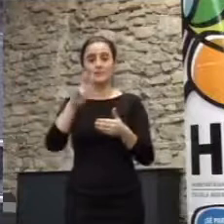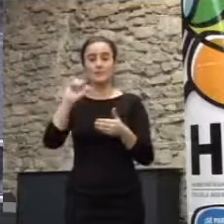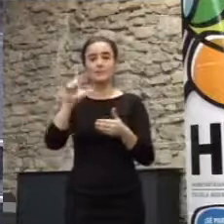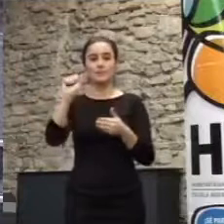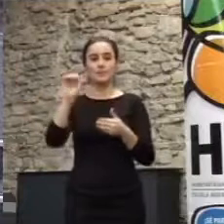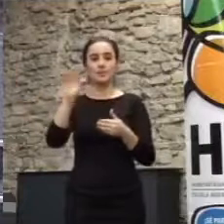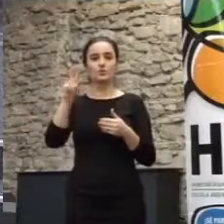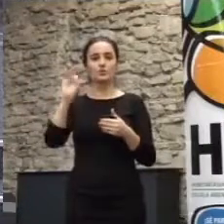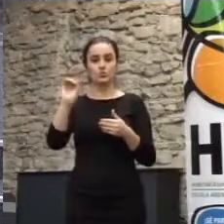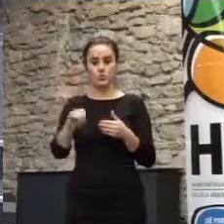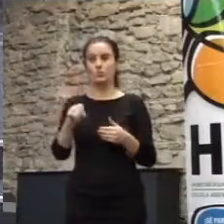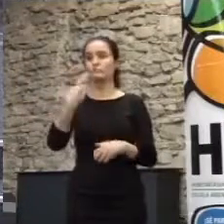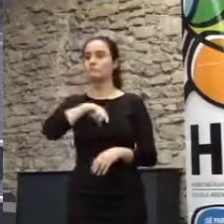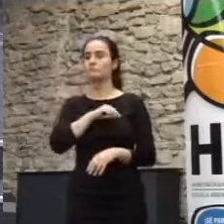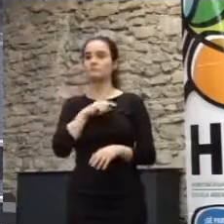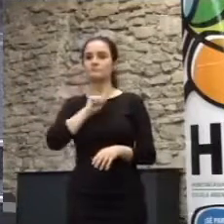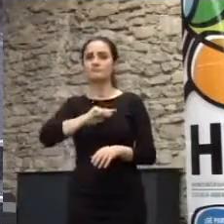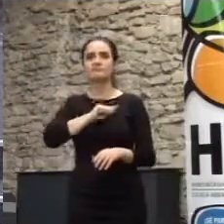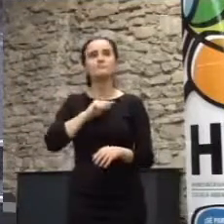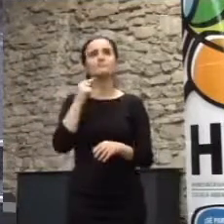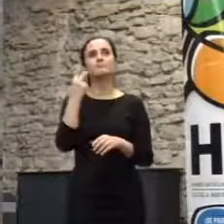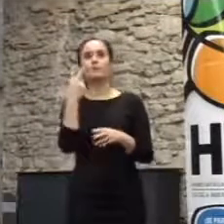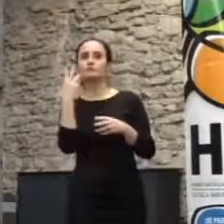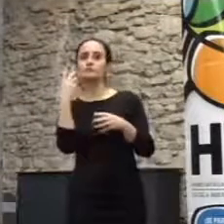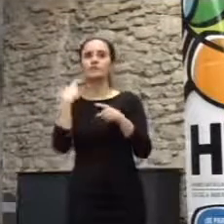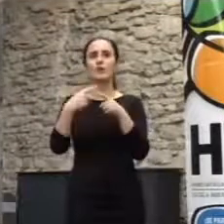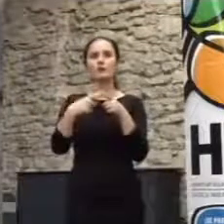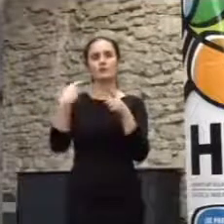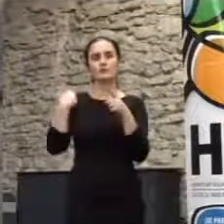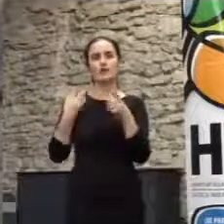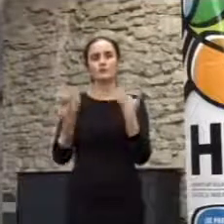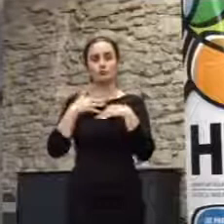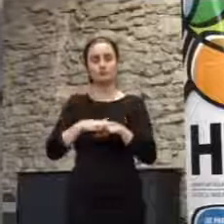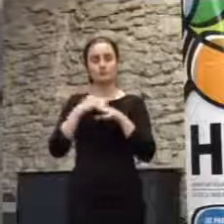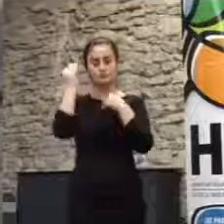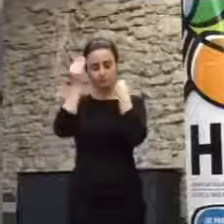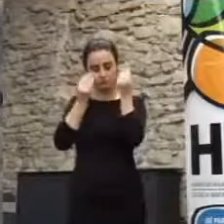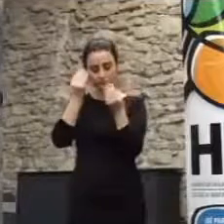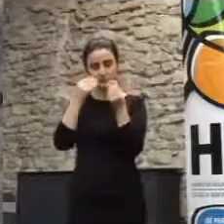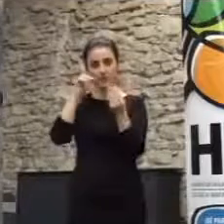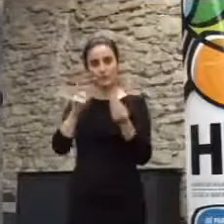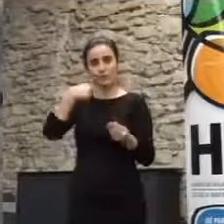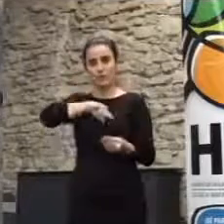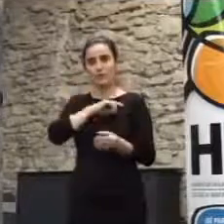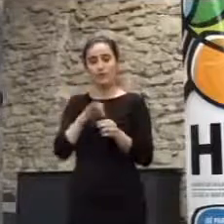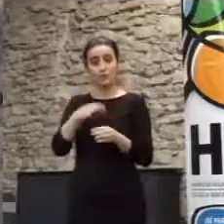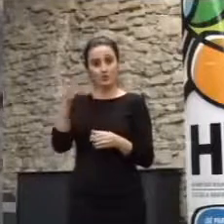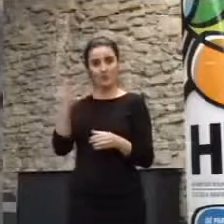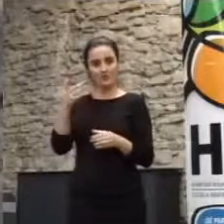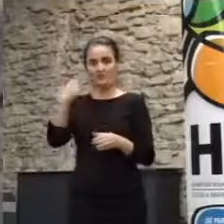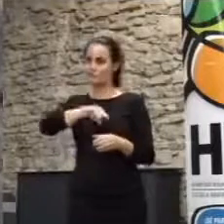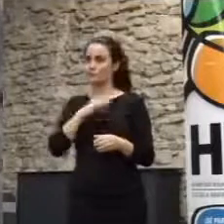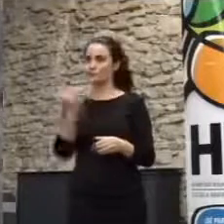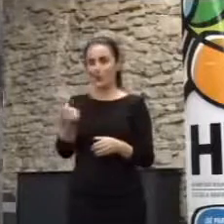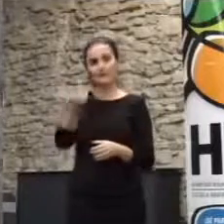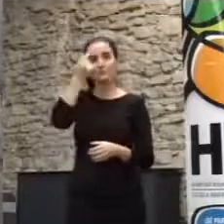la sensación de que dos o tres cosas, yo creo que algo ya nos llevamos para casa, y con la suerte que tenemos, que eso no debemos olvidar, y creo que